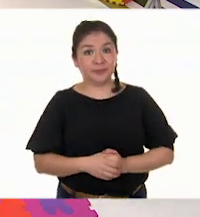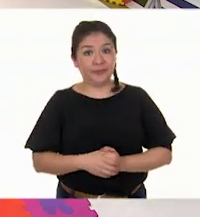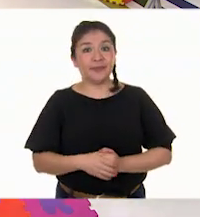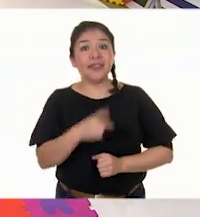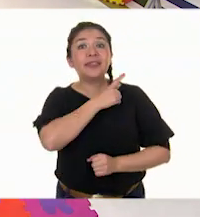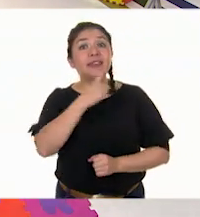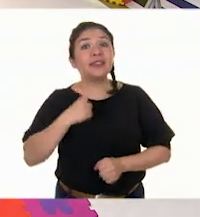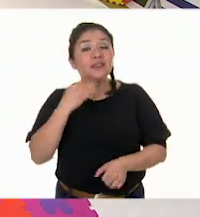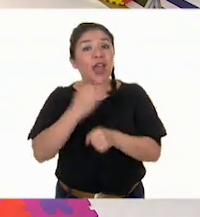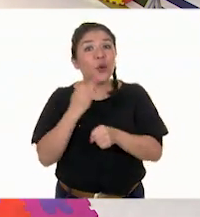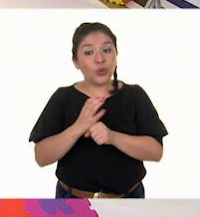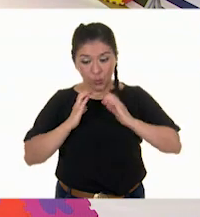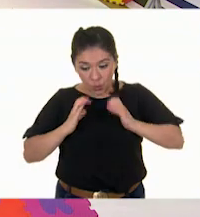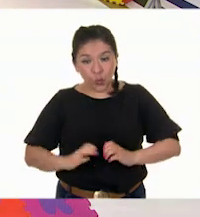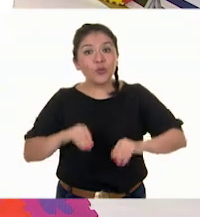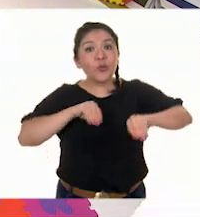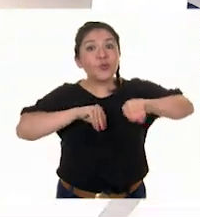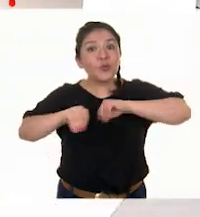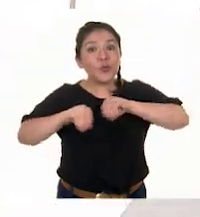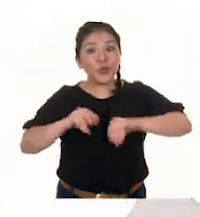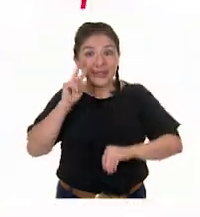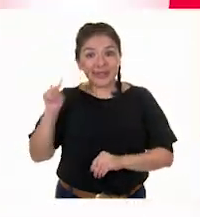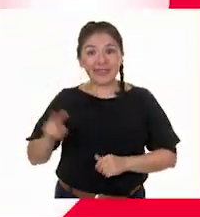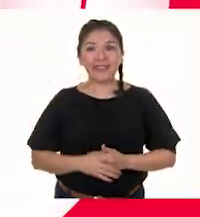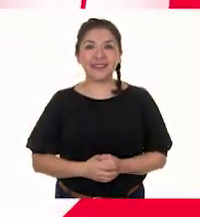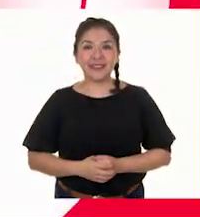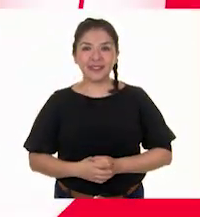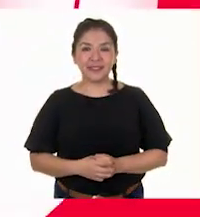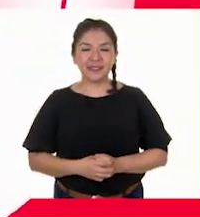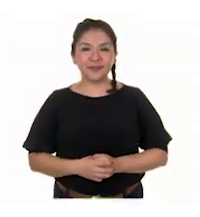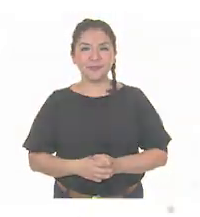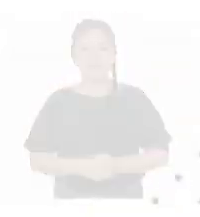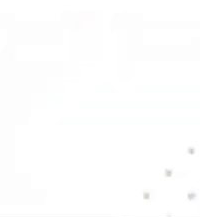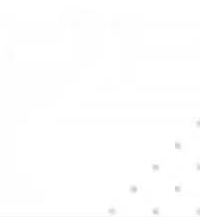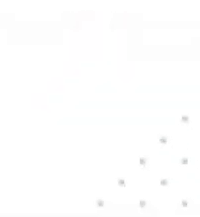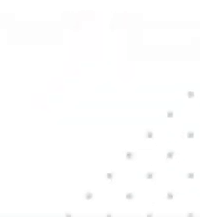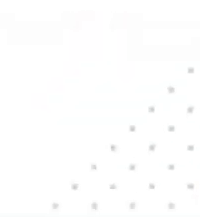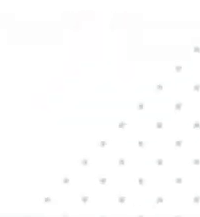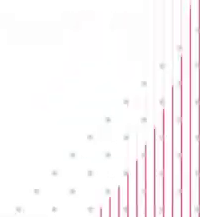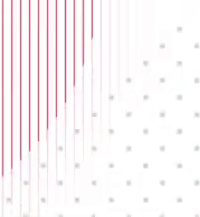vamos. Ay. Vamos a movernos mientras aquí vamos. Ponemos...